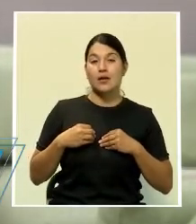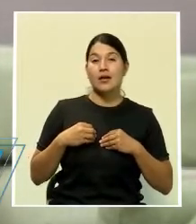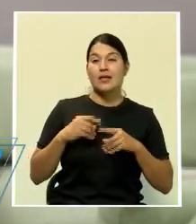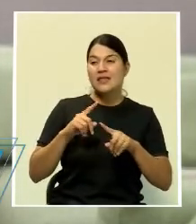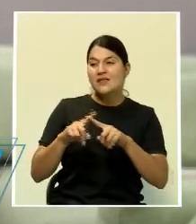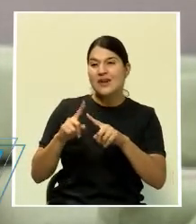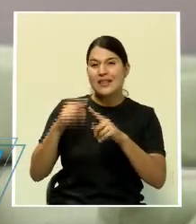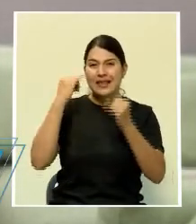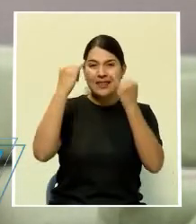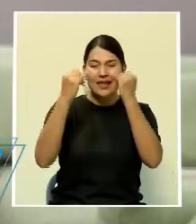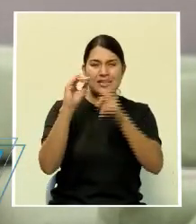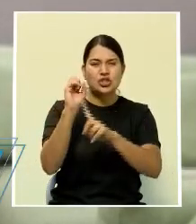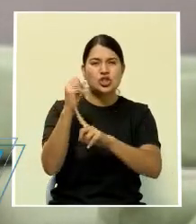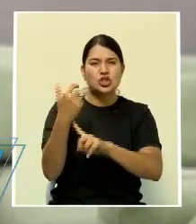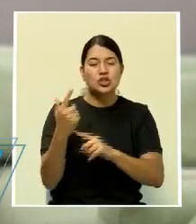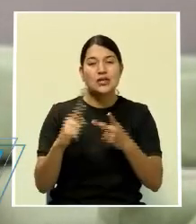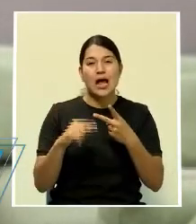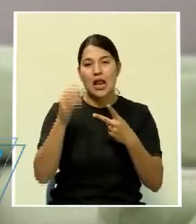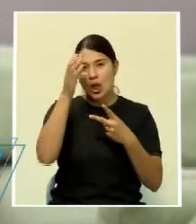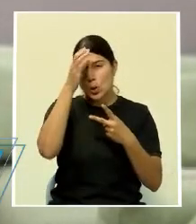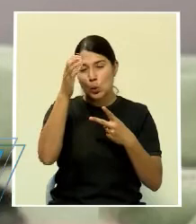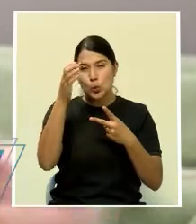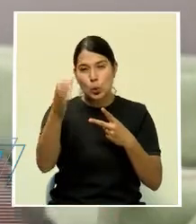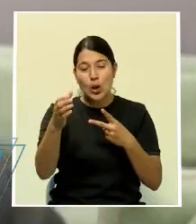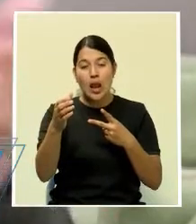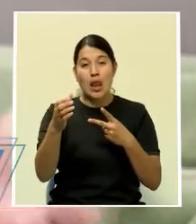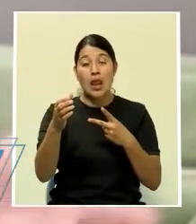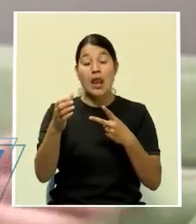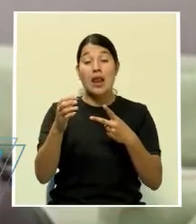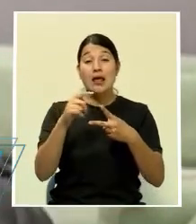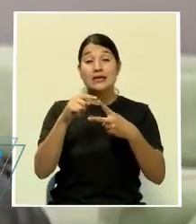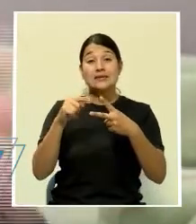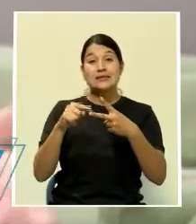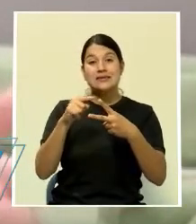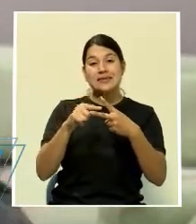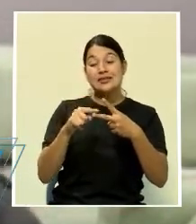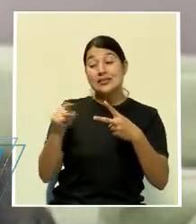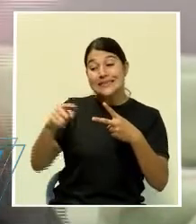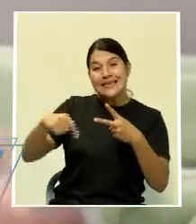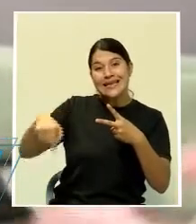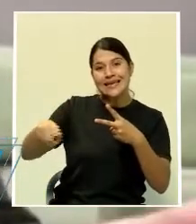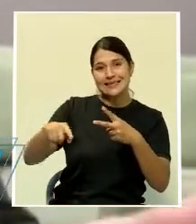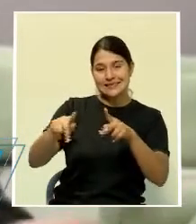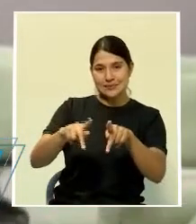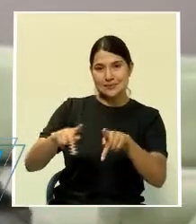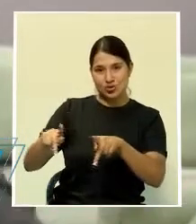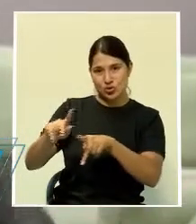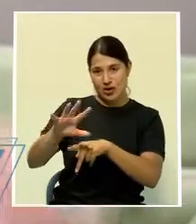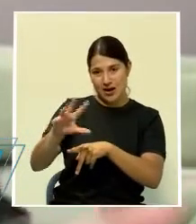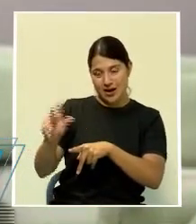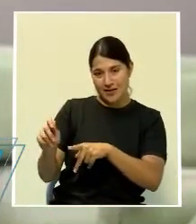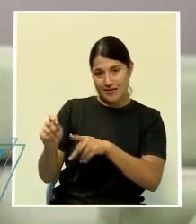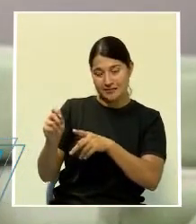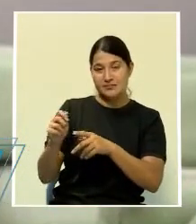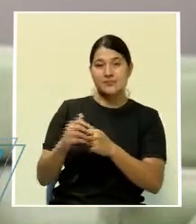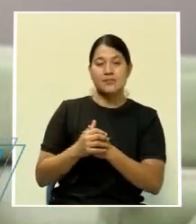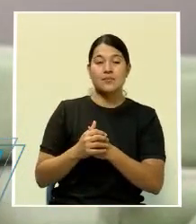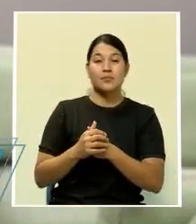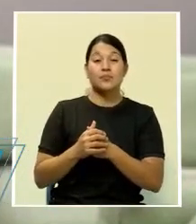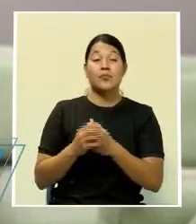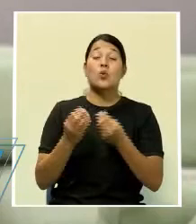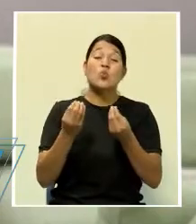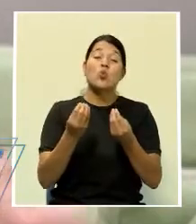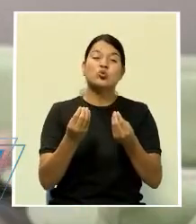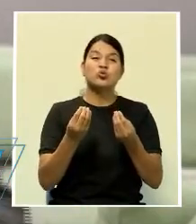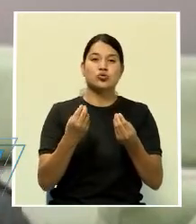constructos sociales, culturales, producidos a partir de discursos racializados o racistas